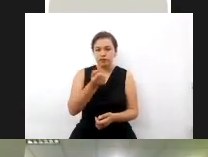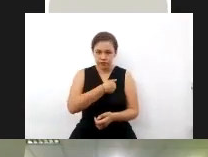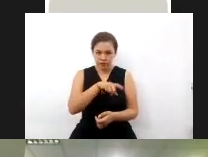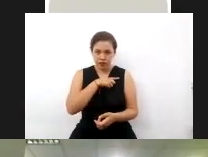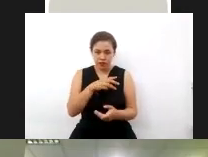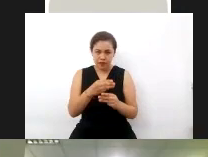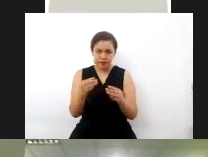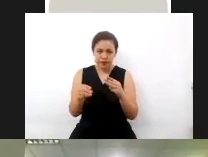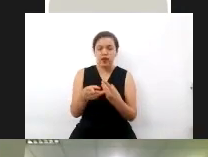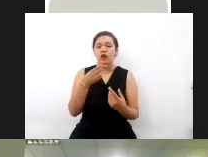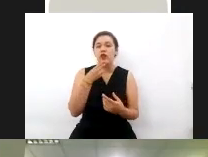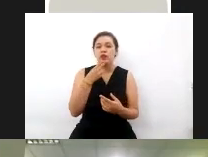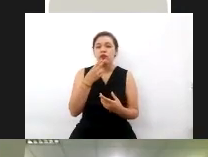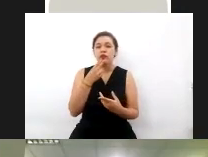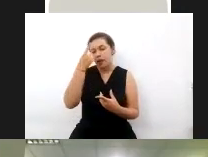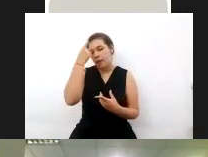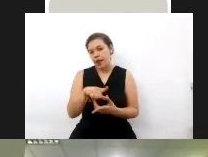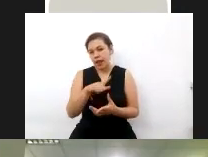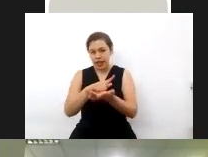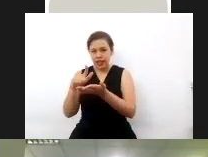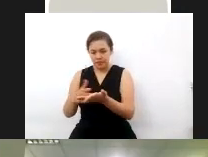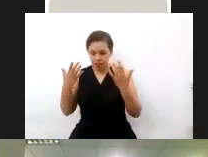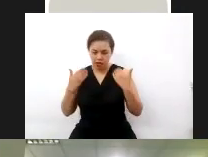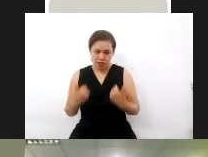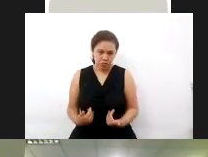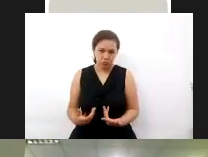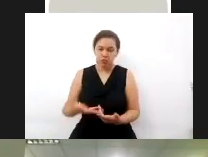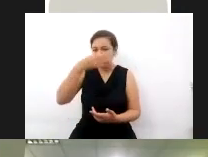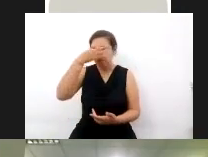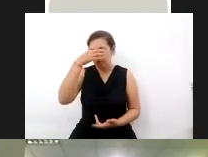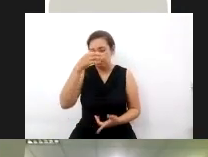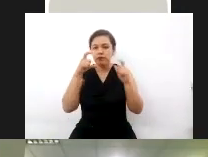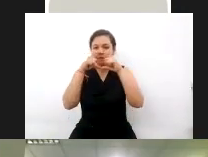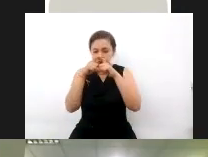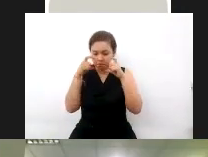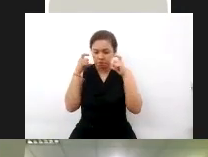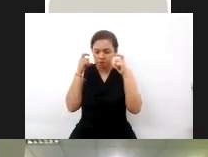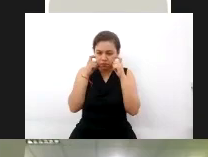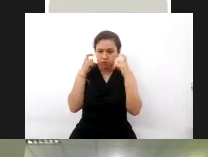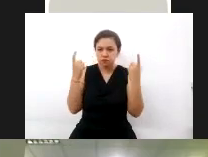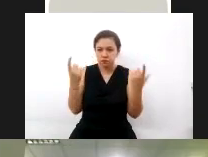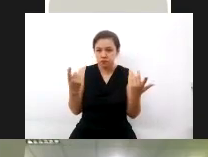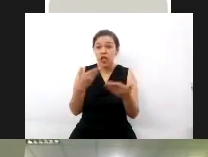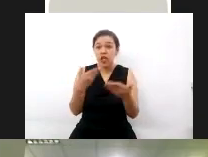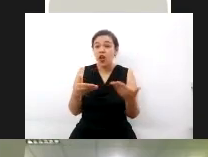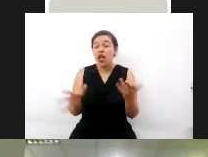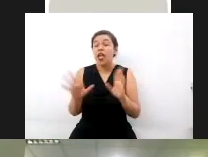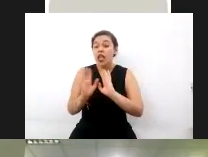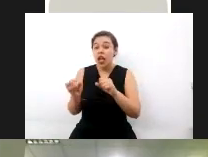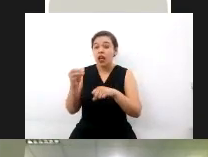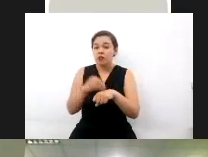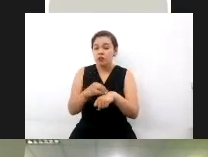desechan al ser utilizados en la higiene personal, pañuelos, cubrebocas, bueno, incluso ya se podría considerar un